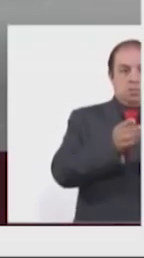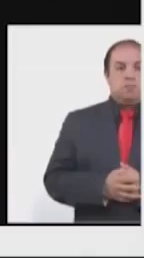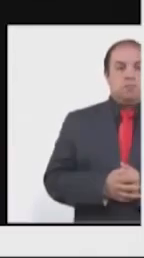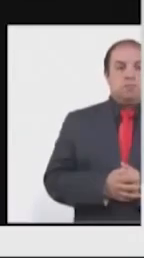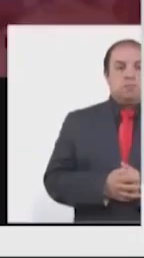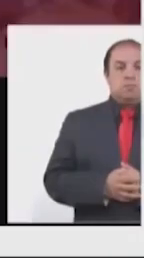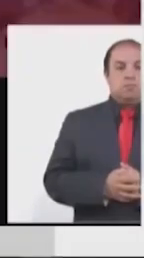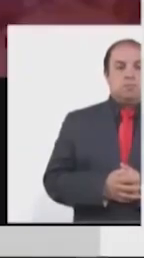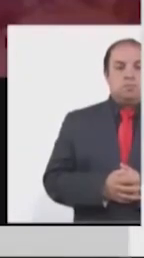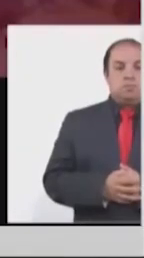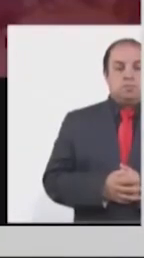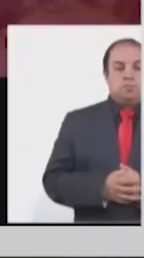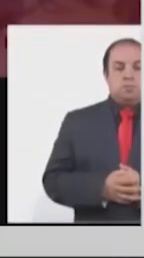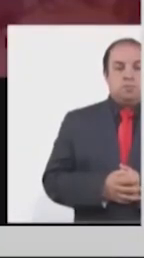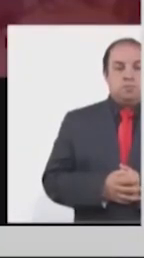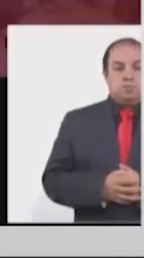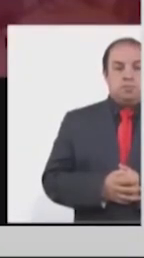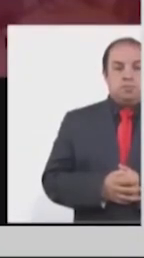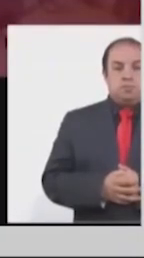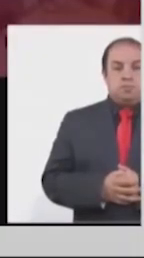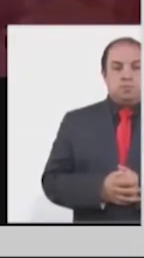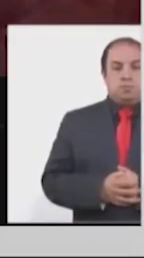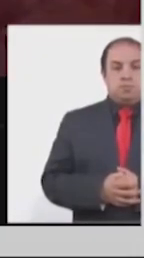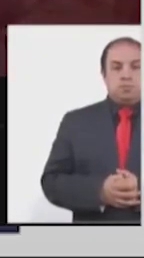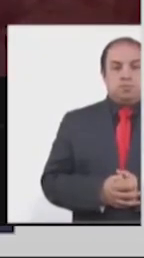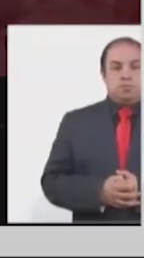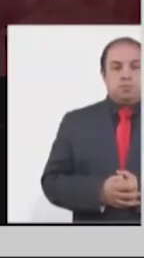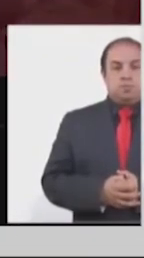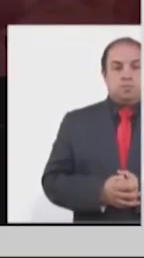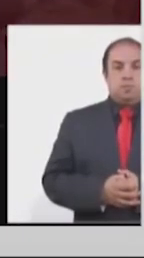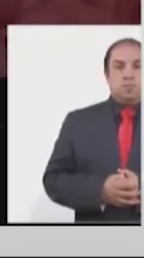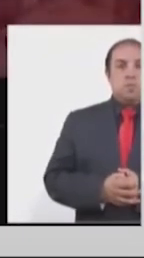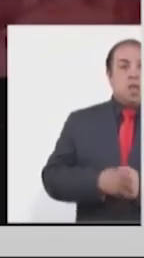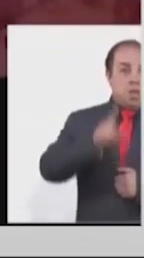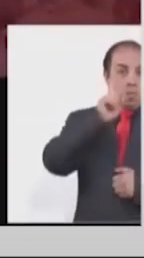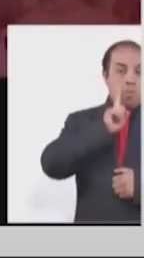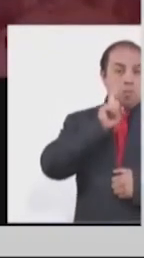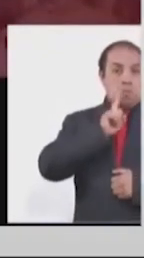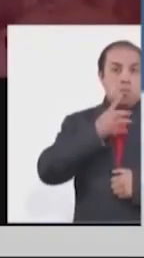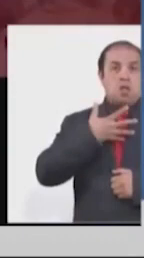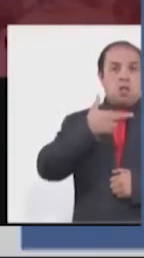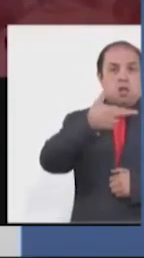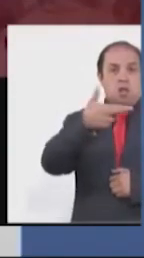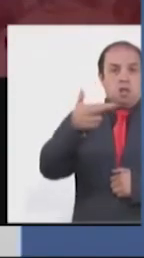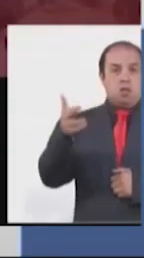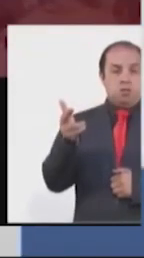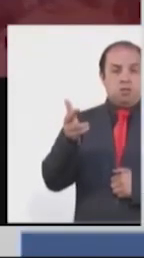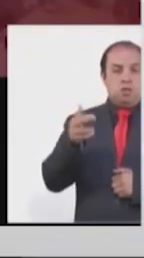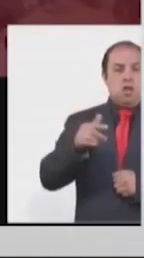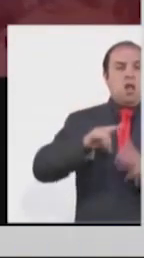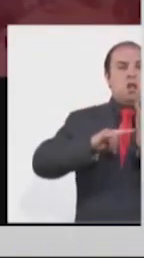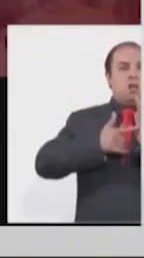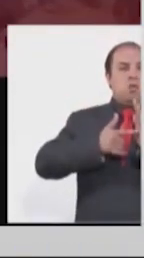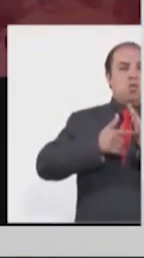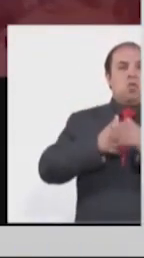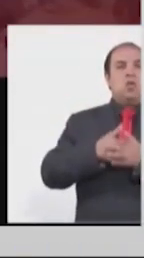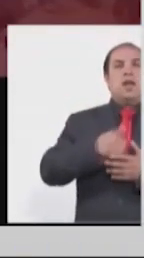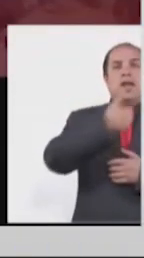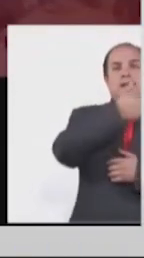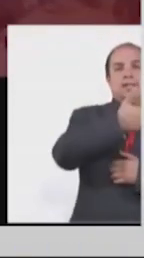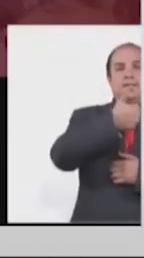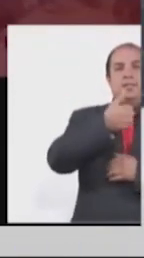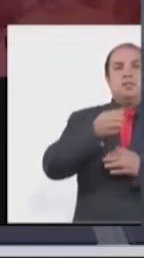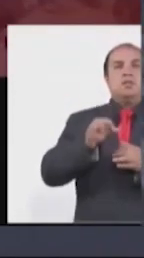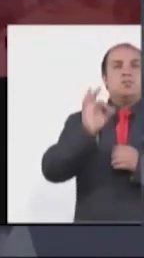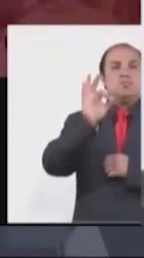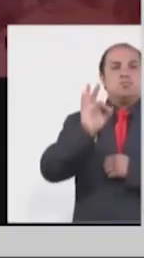routel que hasta donde sé y la opinión pública señala y los y las pruebas señalan tendría su nivel de responsabilidad el tema es